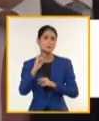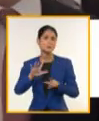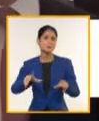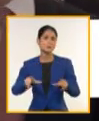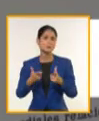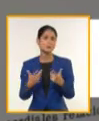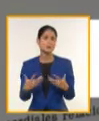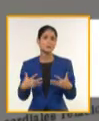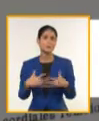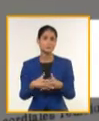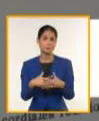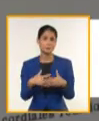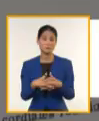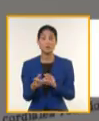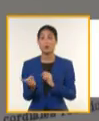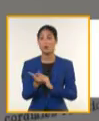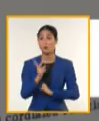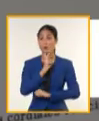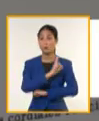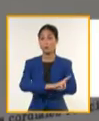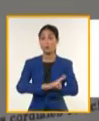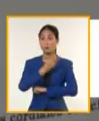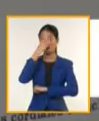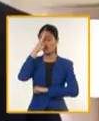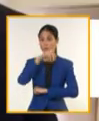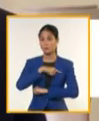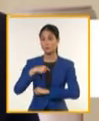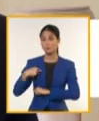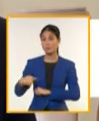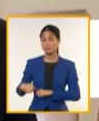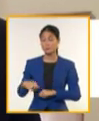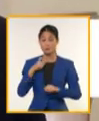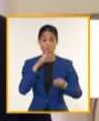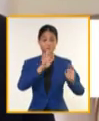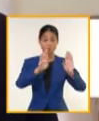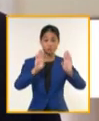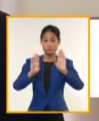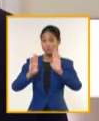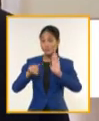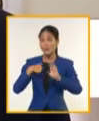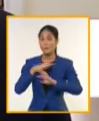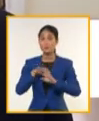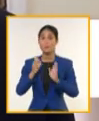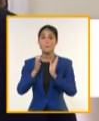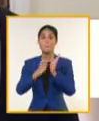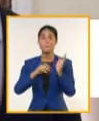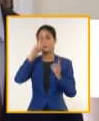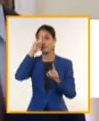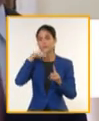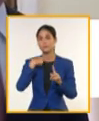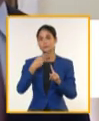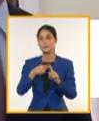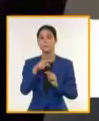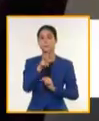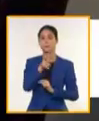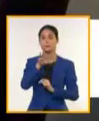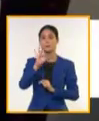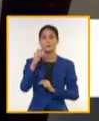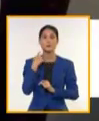relaciones diplomáticas entre China y Cuba, hecho acontecido el 28 de septiembre de